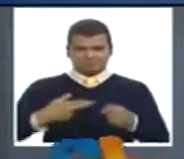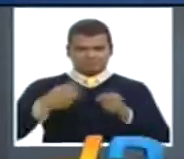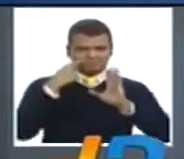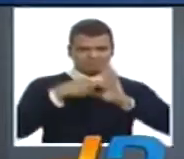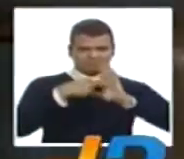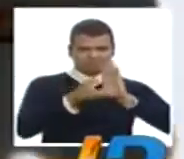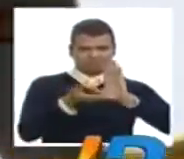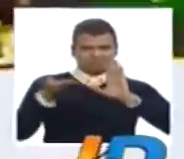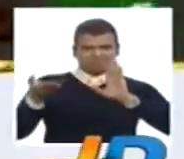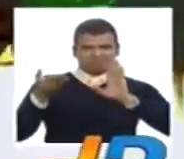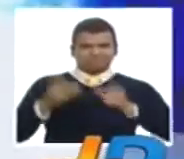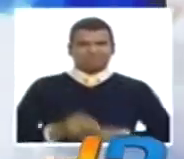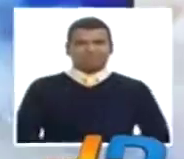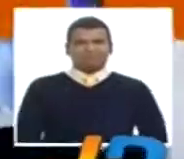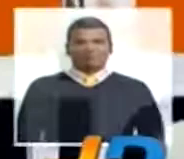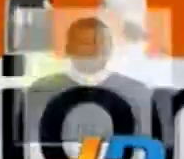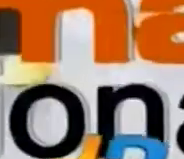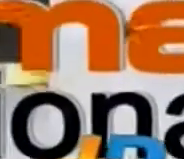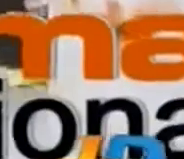Regional.